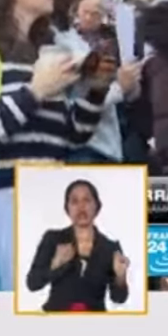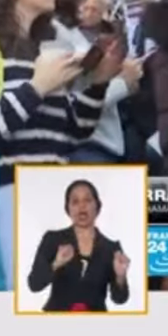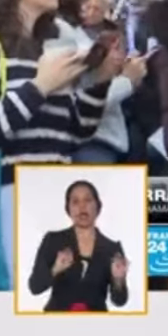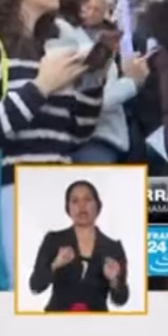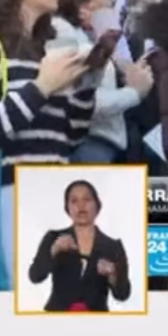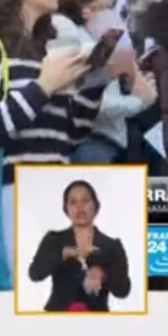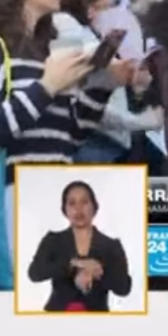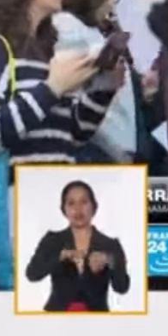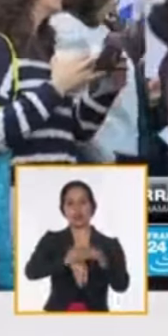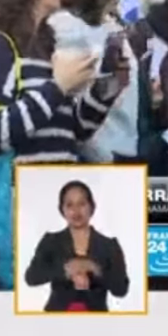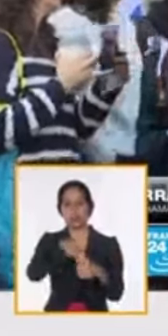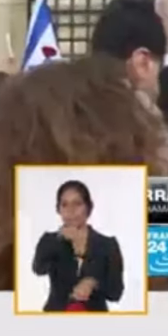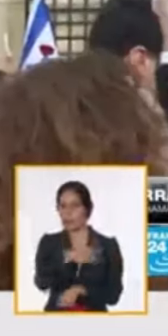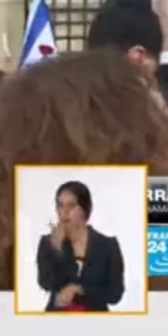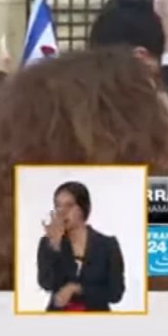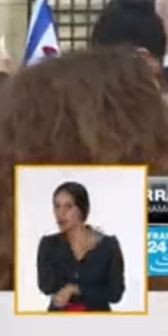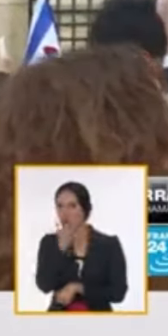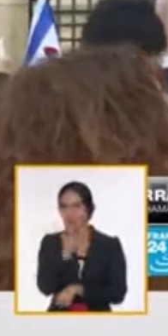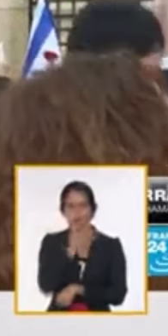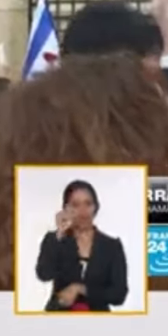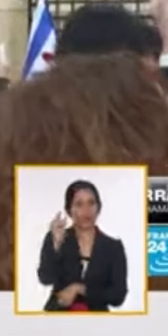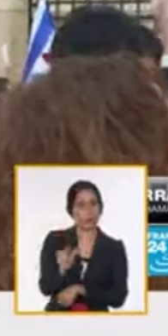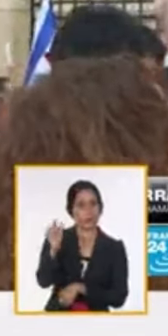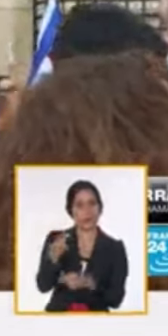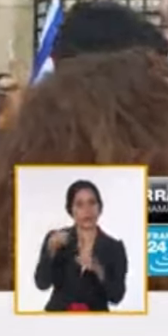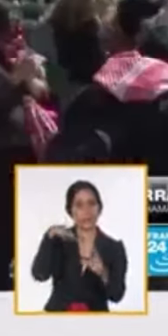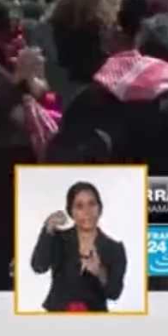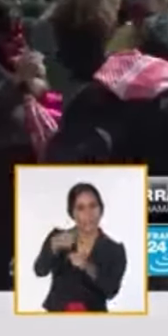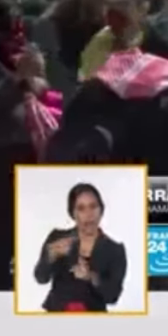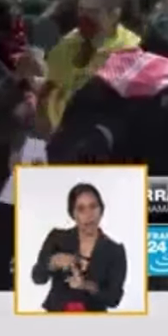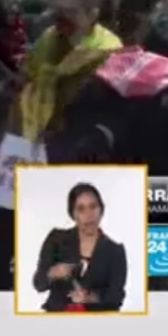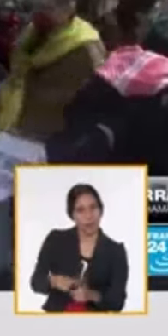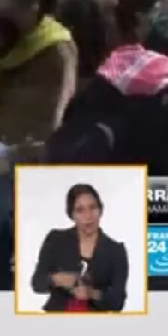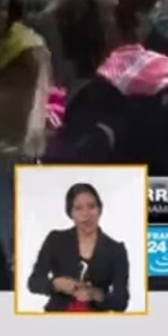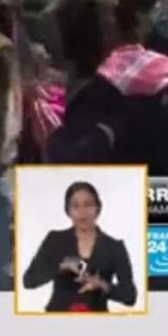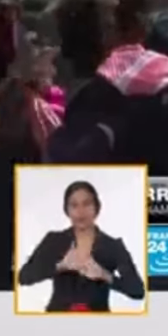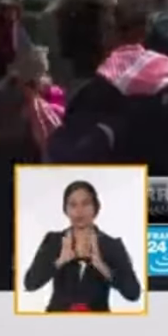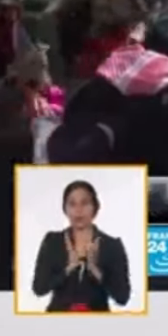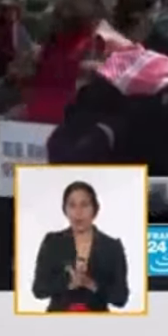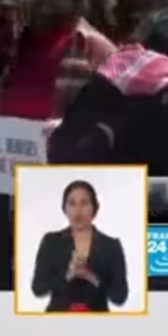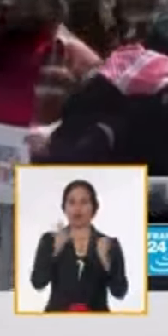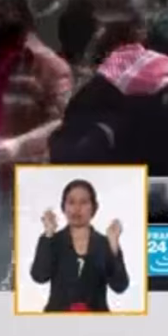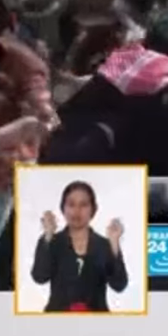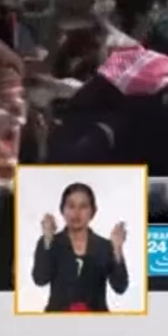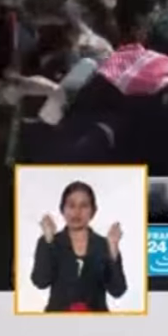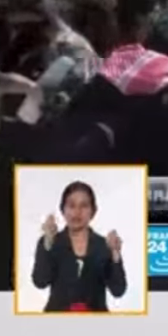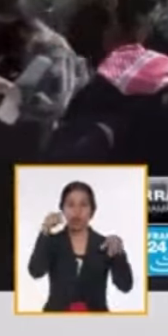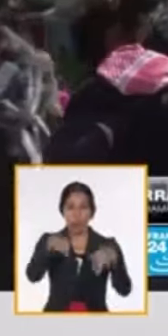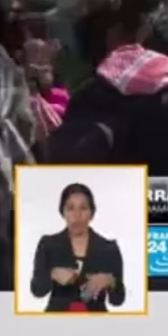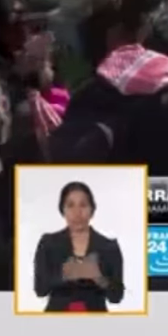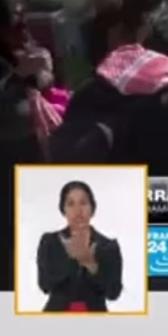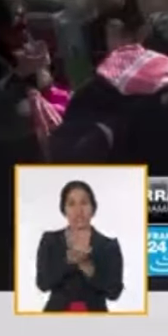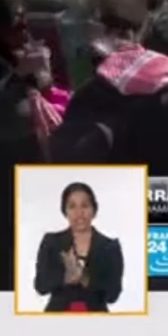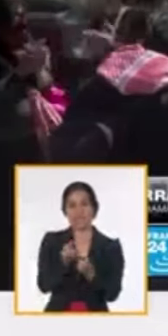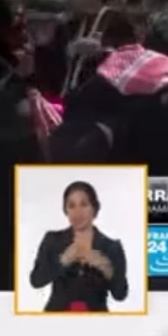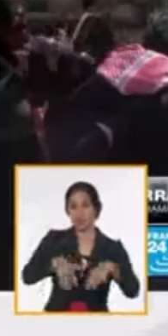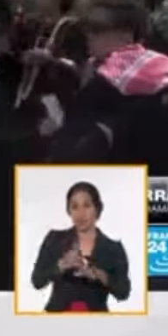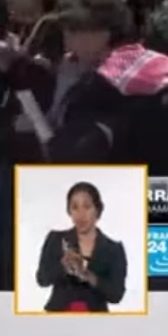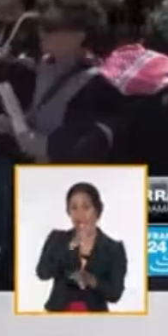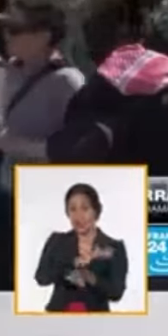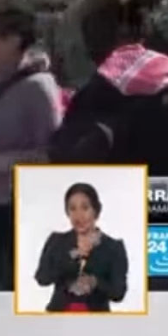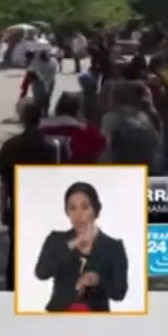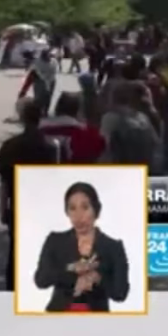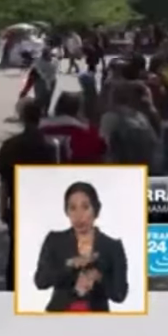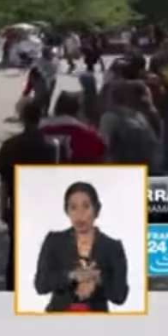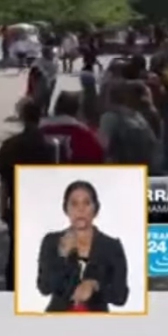por Hamas, pero el colectivo alerta sobre el aumento del antisemitismo. Las actuales protestas tienen antecedentes. En